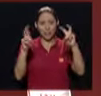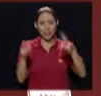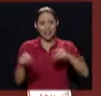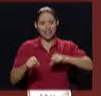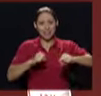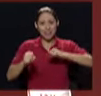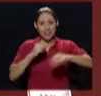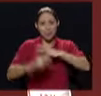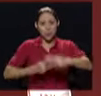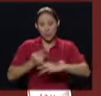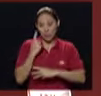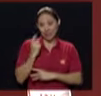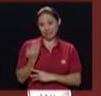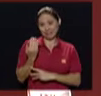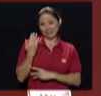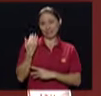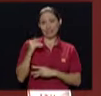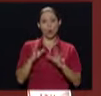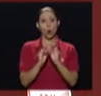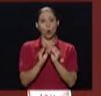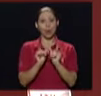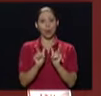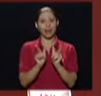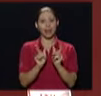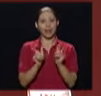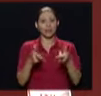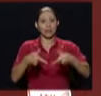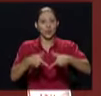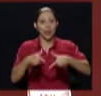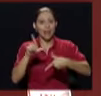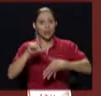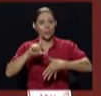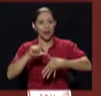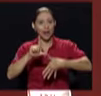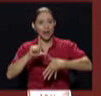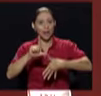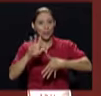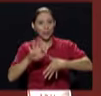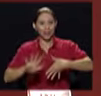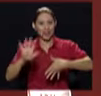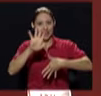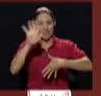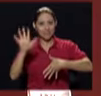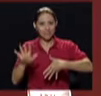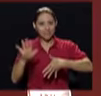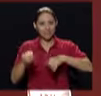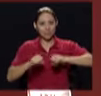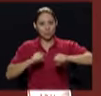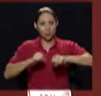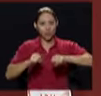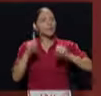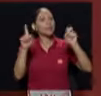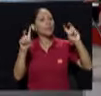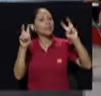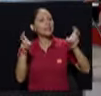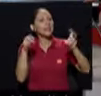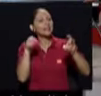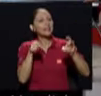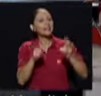sismicidad mundial, por cuanto acaba de tener lugar en el país el Congreso Latinoamericano y del Caribe de Sismología. Uno de los temas que se